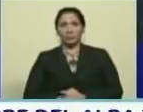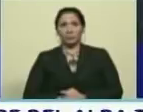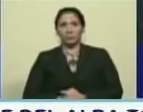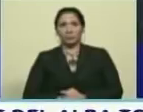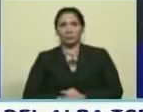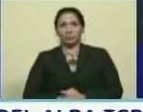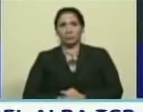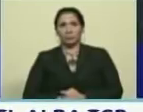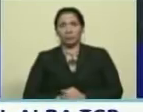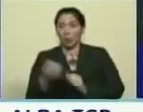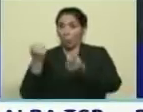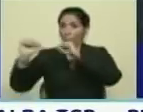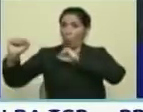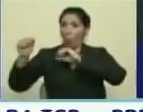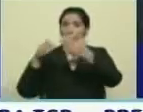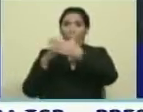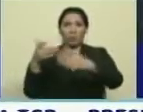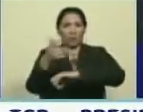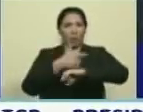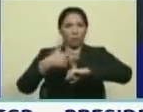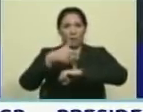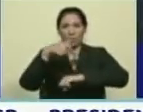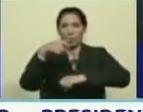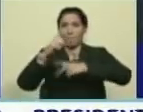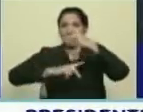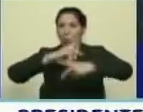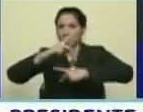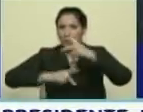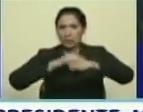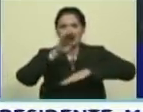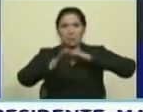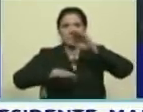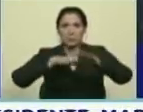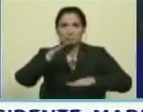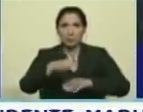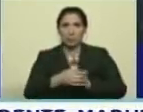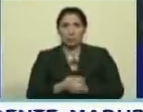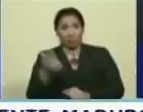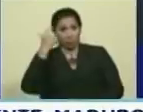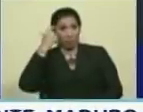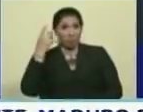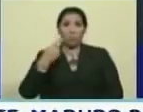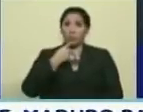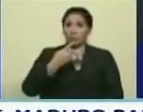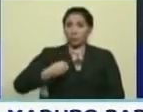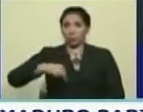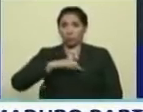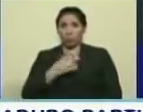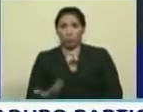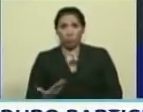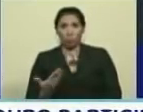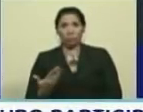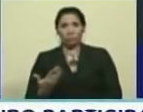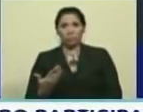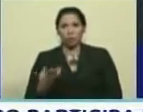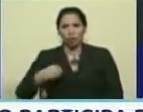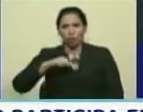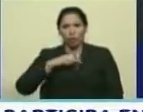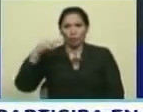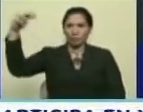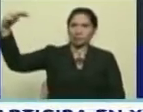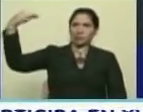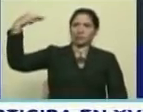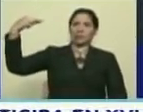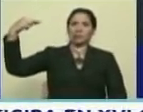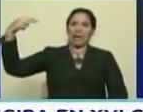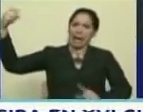Una ofensiva contra los gobiernos progresistas. Si lo sabremos decir nosotros, que estamos en el ojo del huracán de